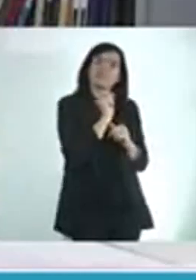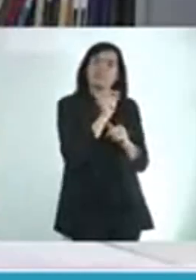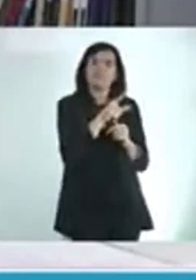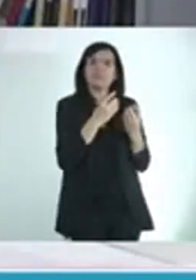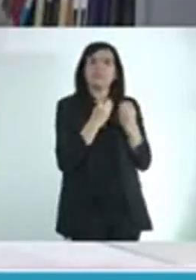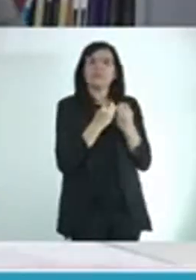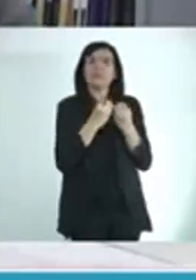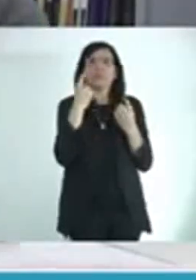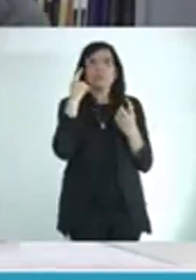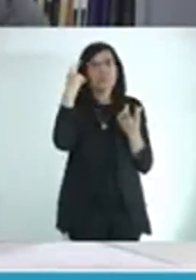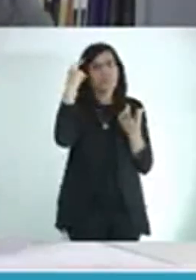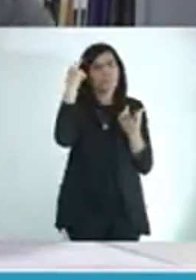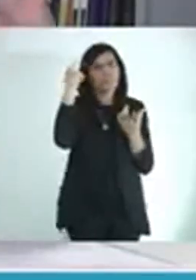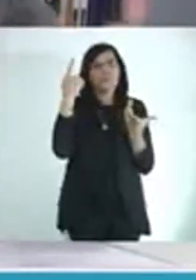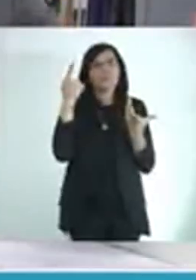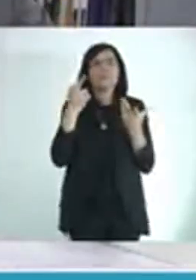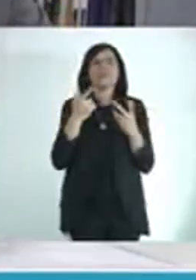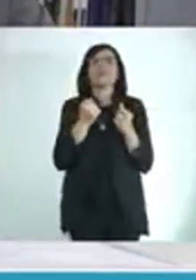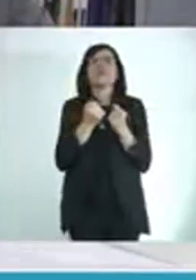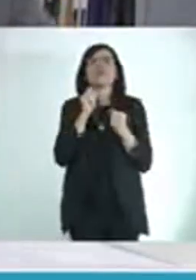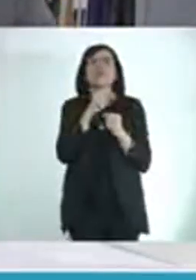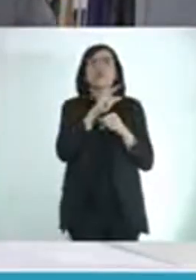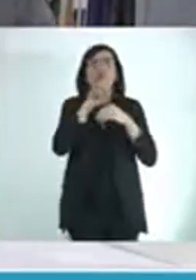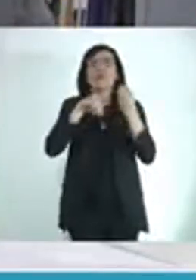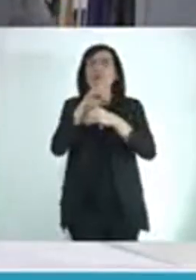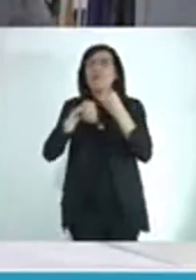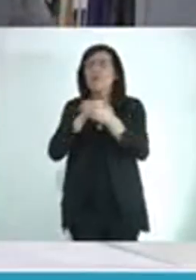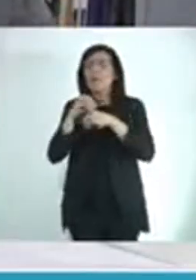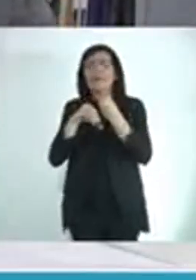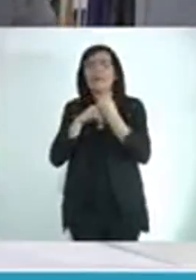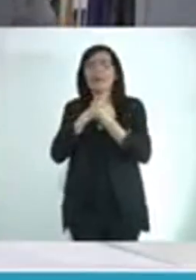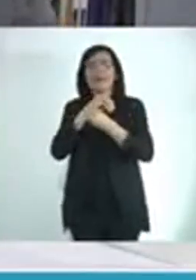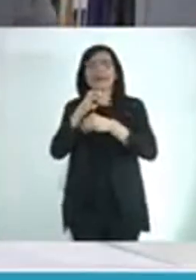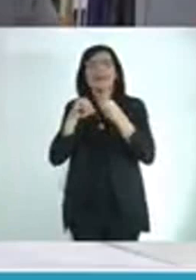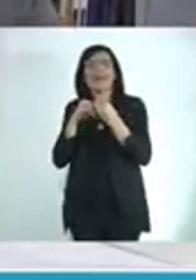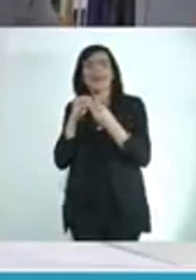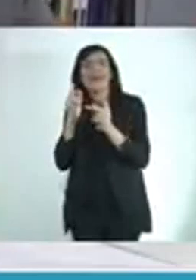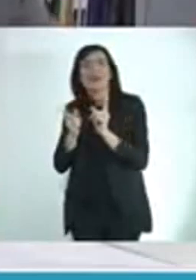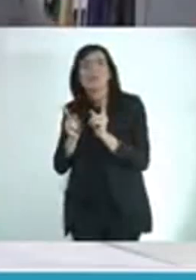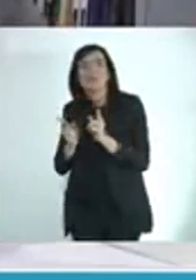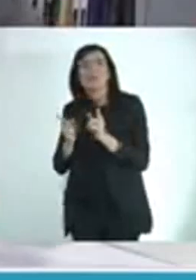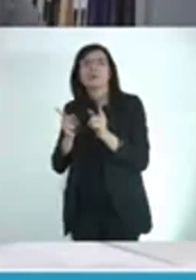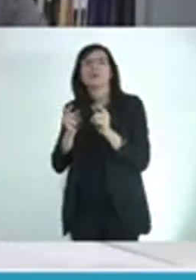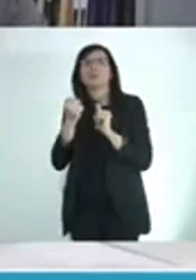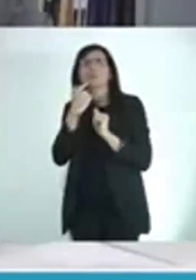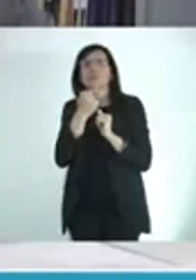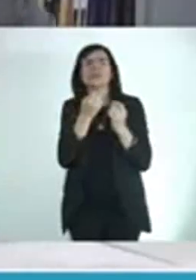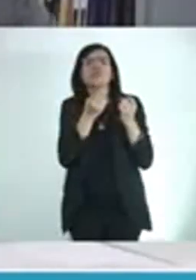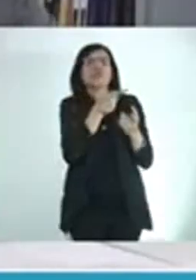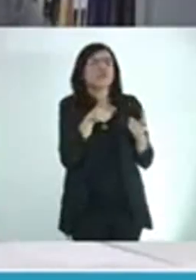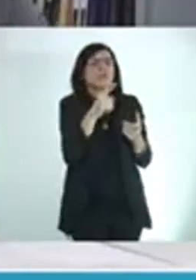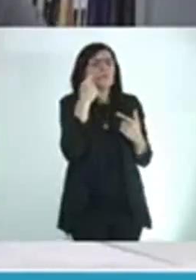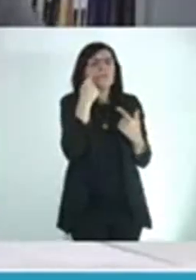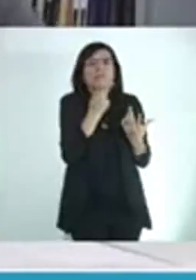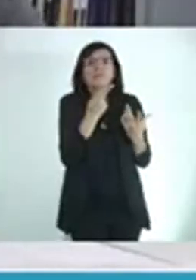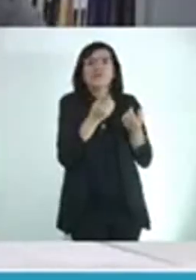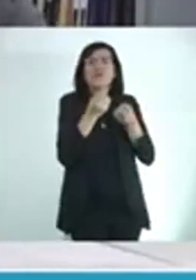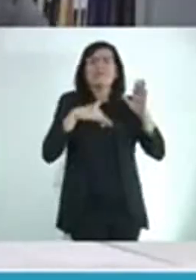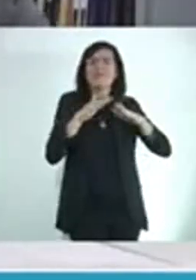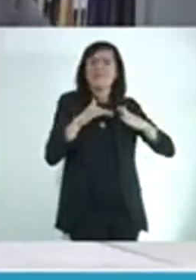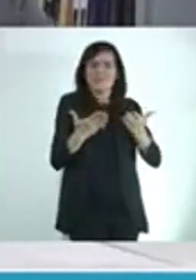que los docentes, la familia educativa ahora debe estar diciendo cómo trabajan desde esta área y qué bueno conocer también